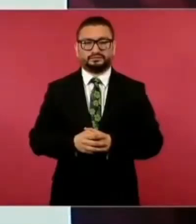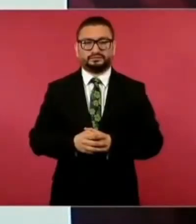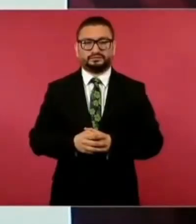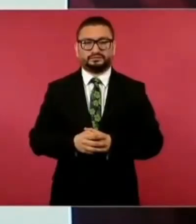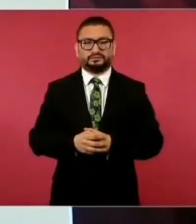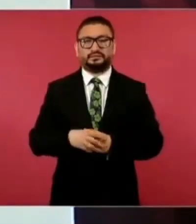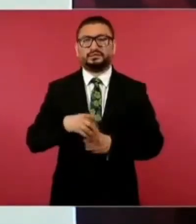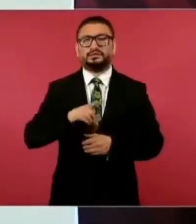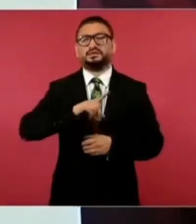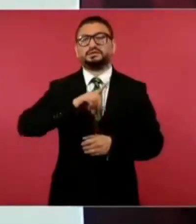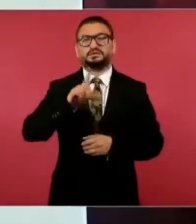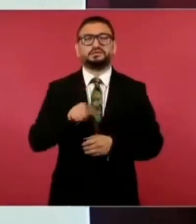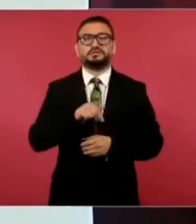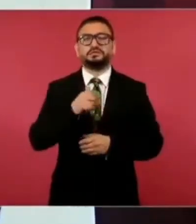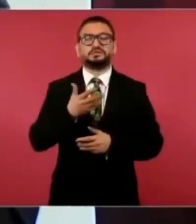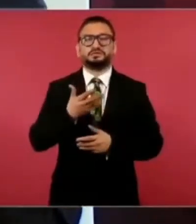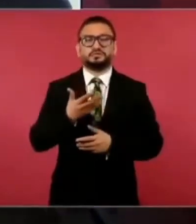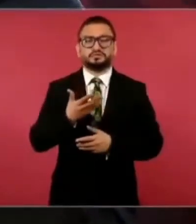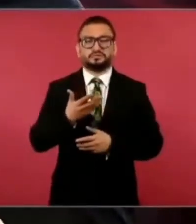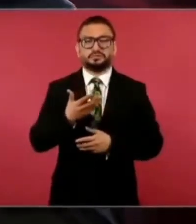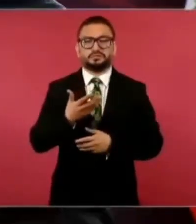se